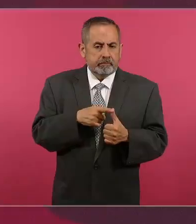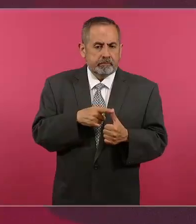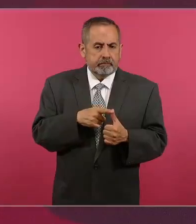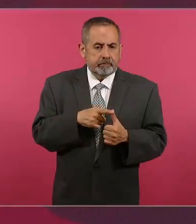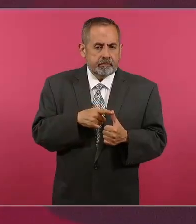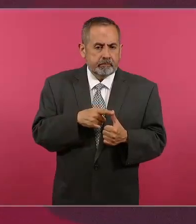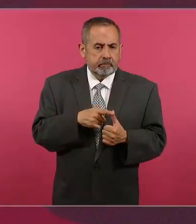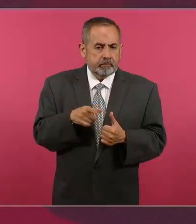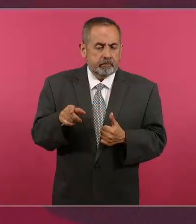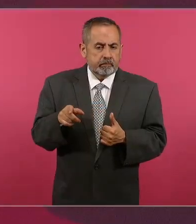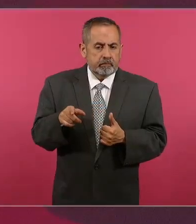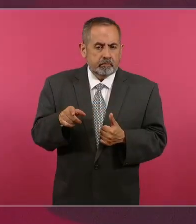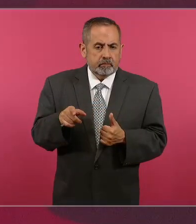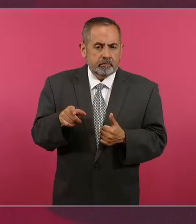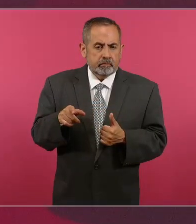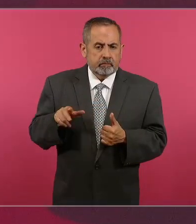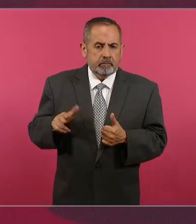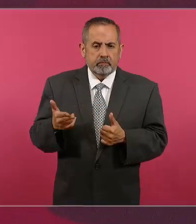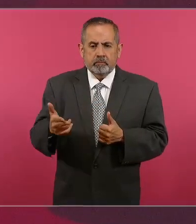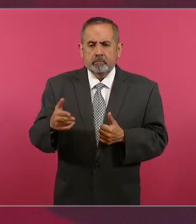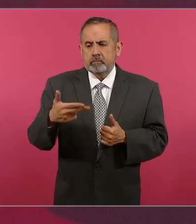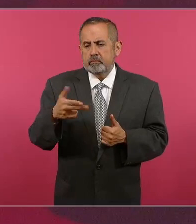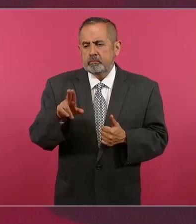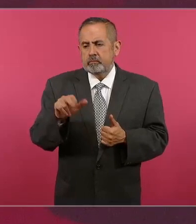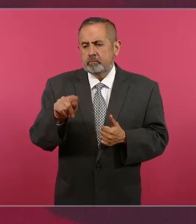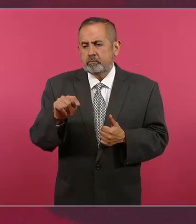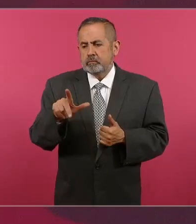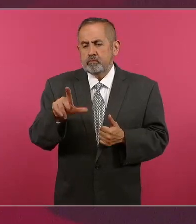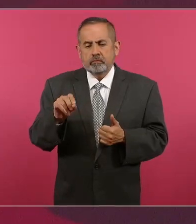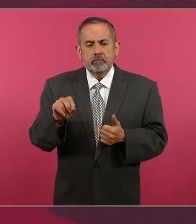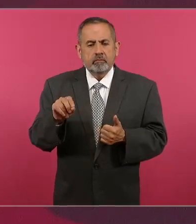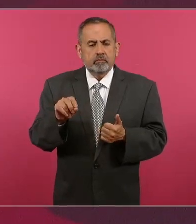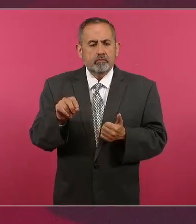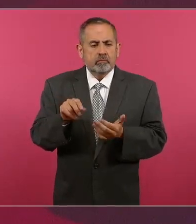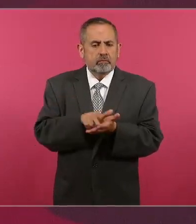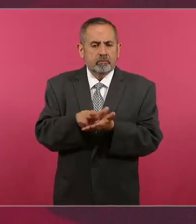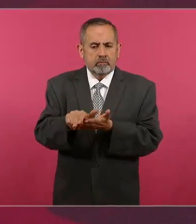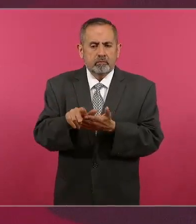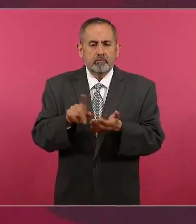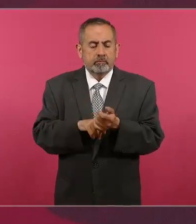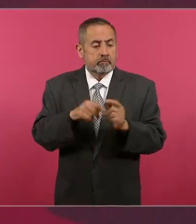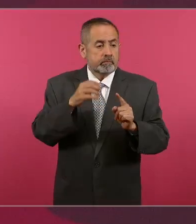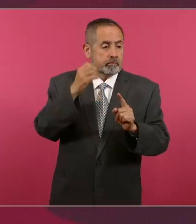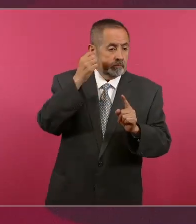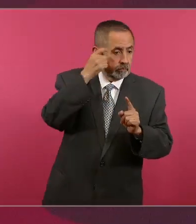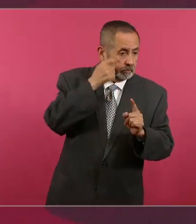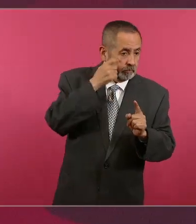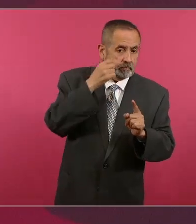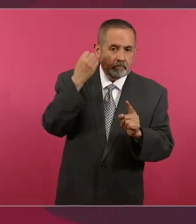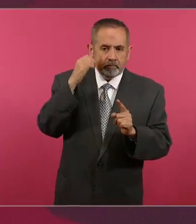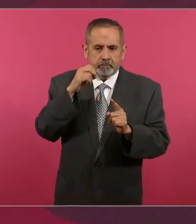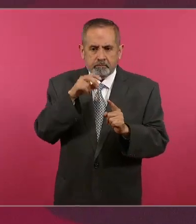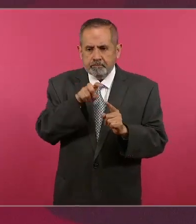a terminar en Huatulco, o sea que vamos a Guerrero y Oaxaca.